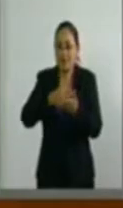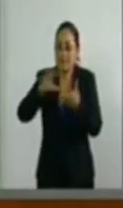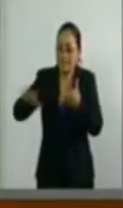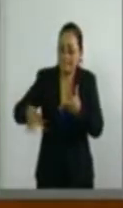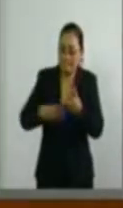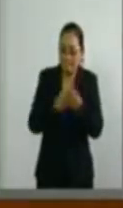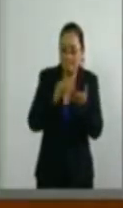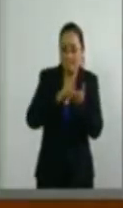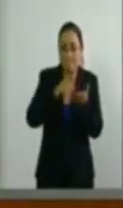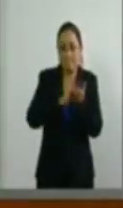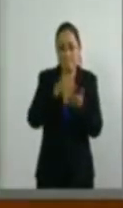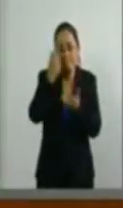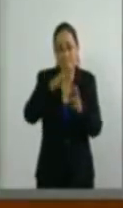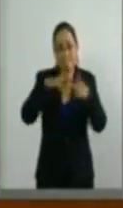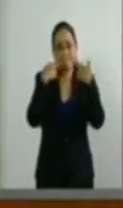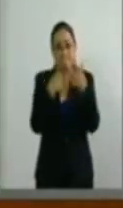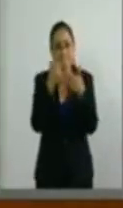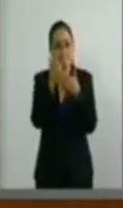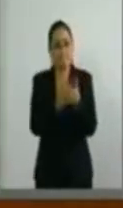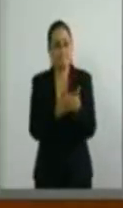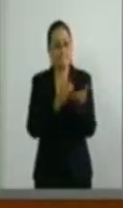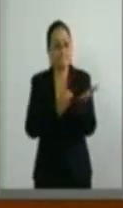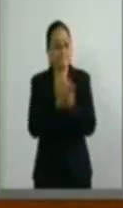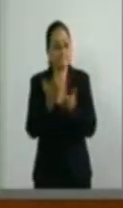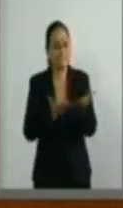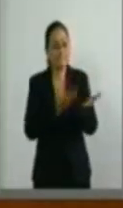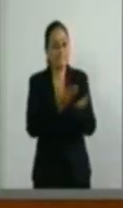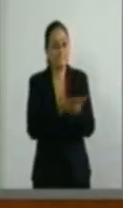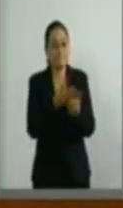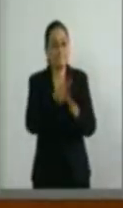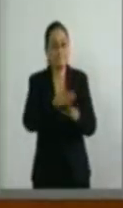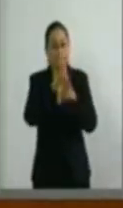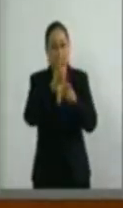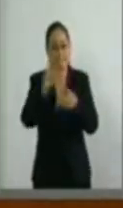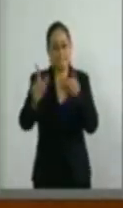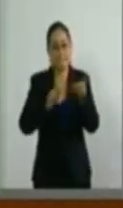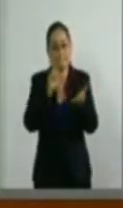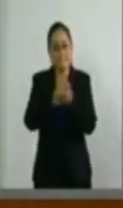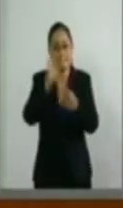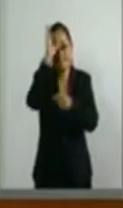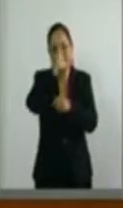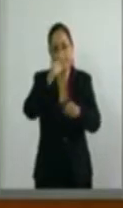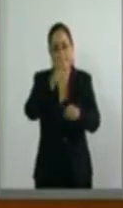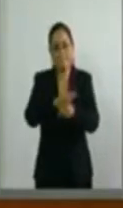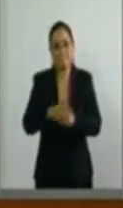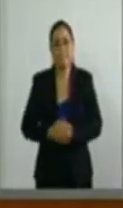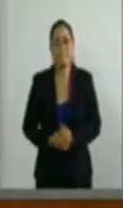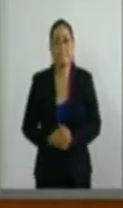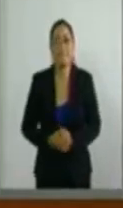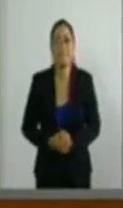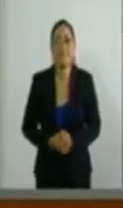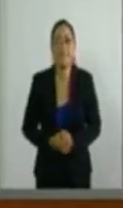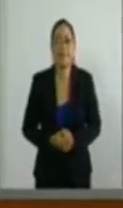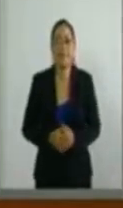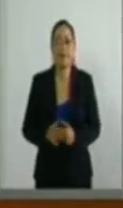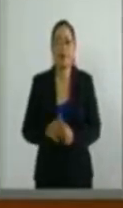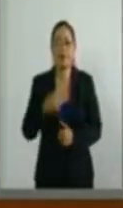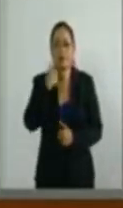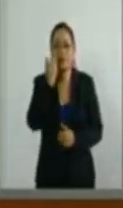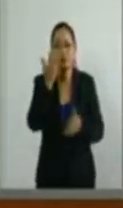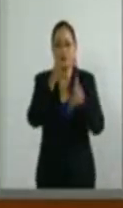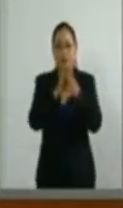incluyendo en esta sesión precisamente el dictamen en materia de la Ley General de Cultura. Y decirlo porque con mucha